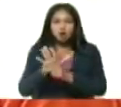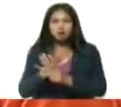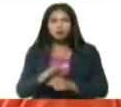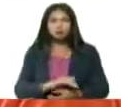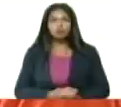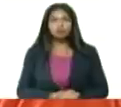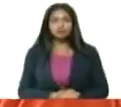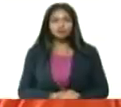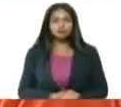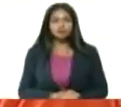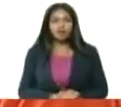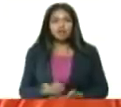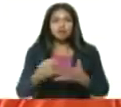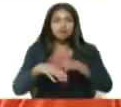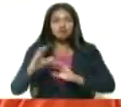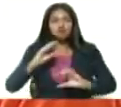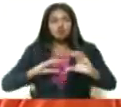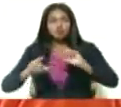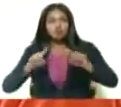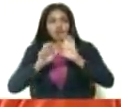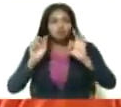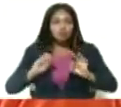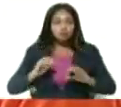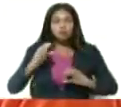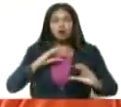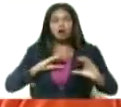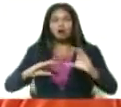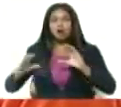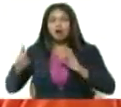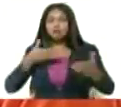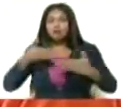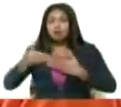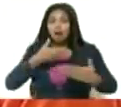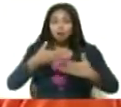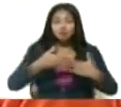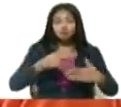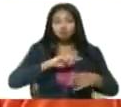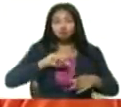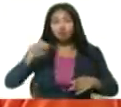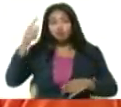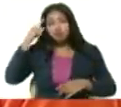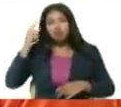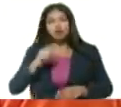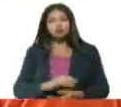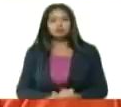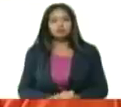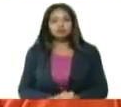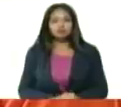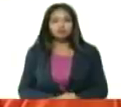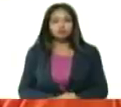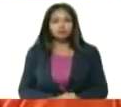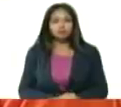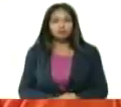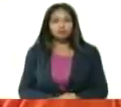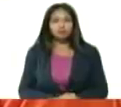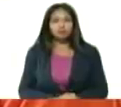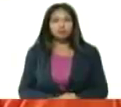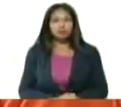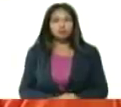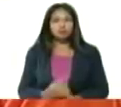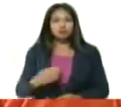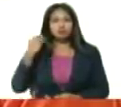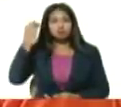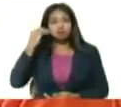A través de las comunicaciones e intercambios de estos días, creo que vamos a